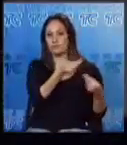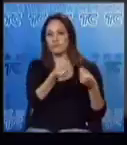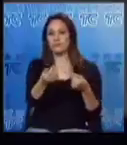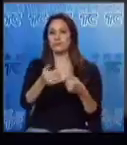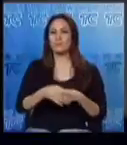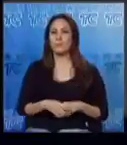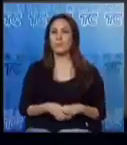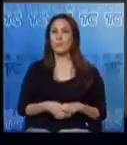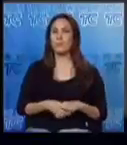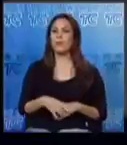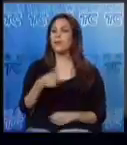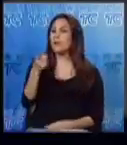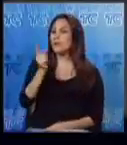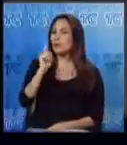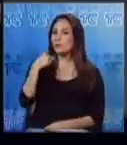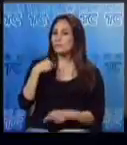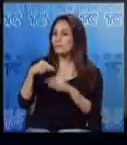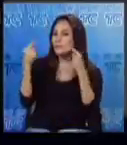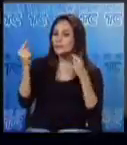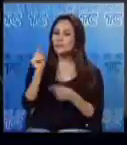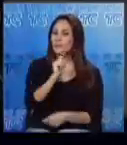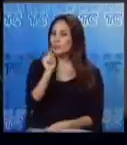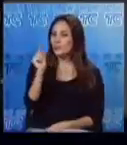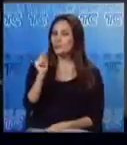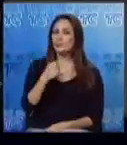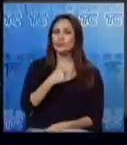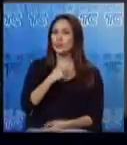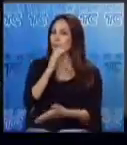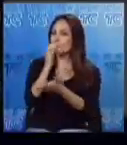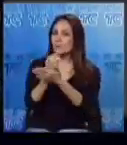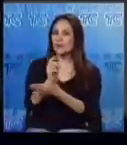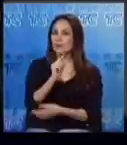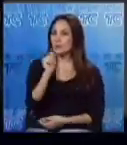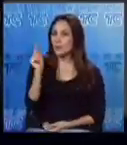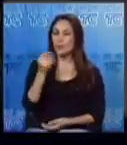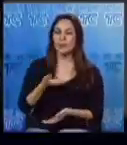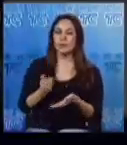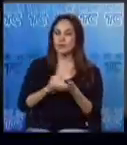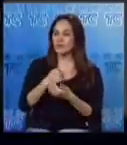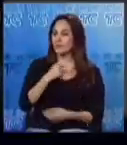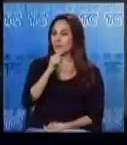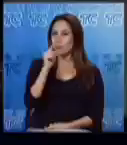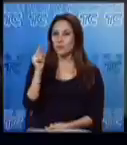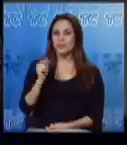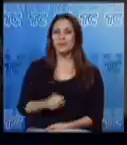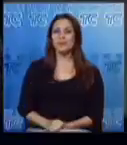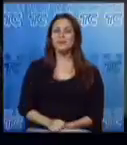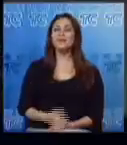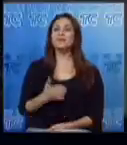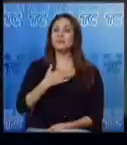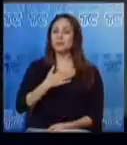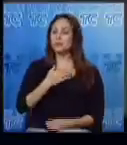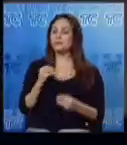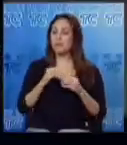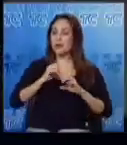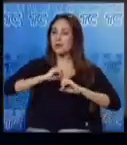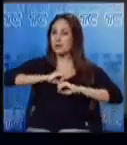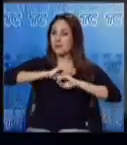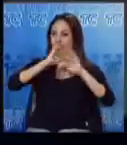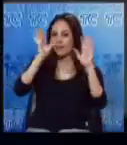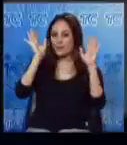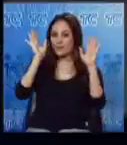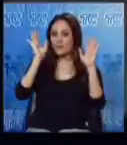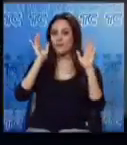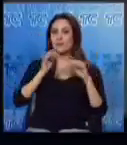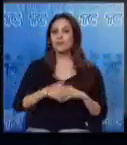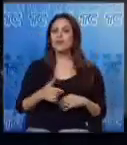Cintia, usted no es la enemiga del Ecuador. Yo no la voy a atacar y le voy a decir con absoluta claridad.